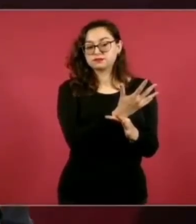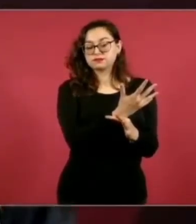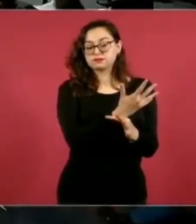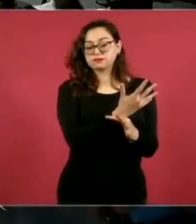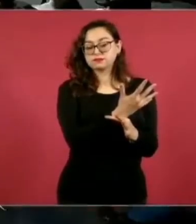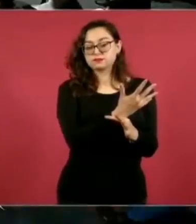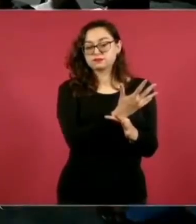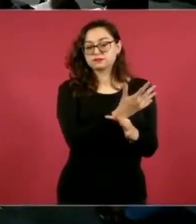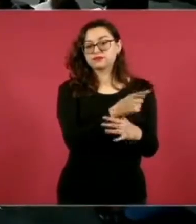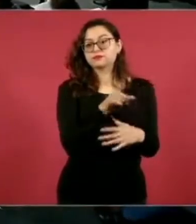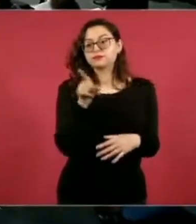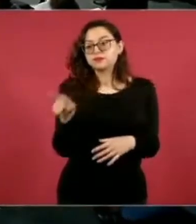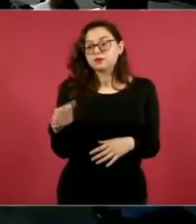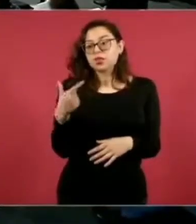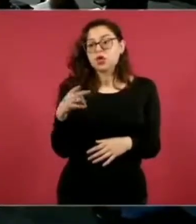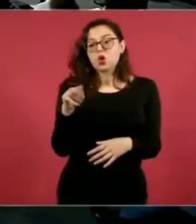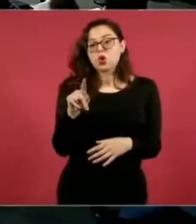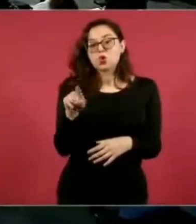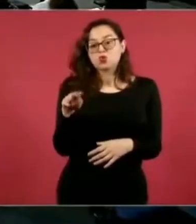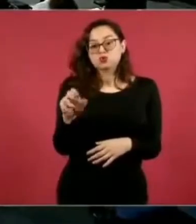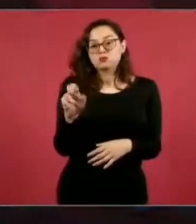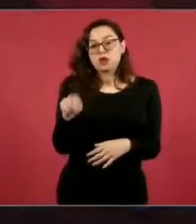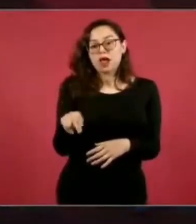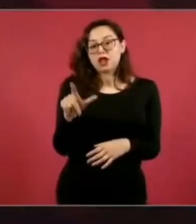con Guzmán López,